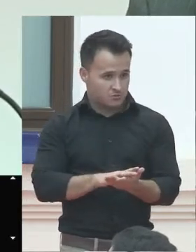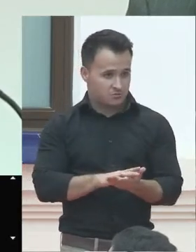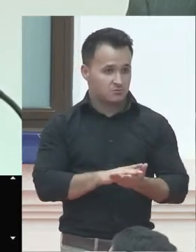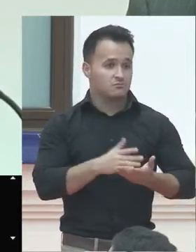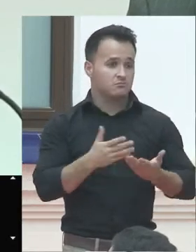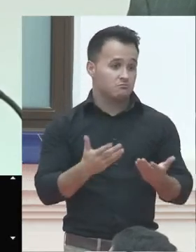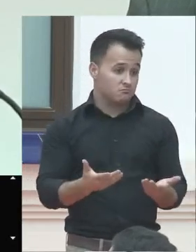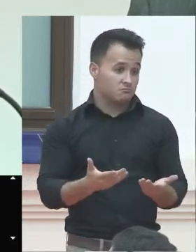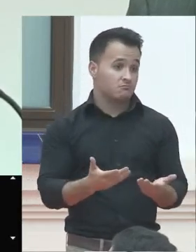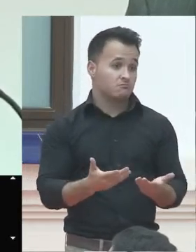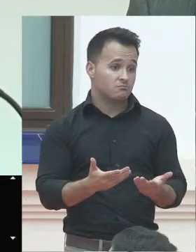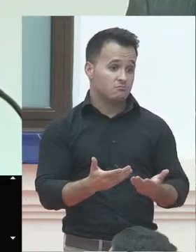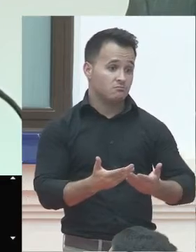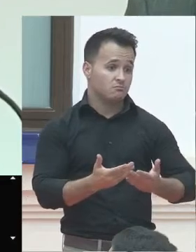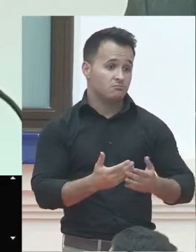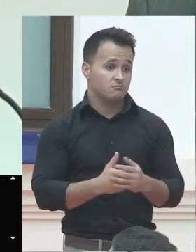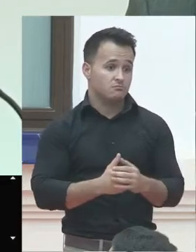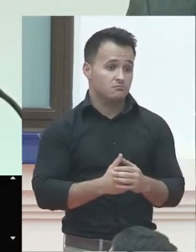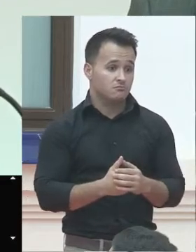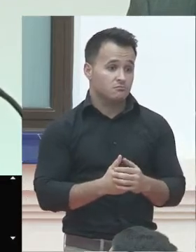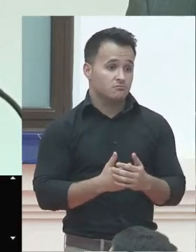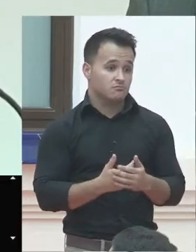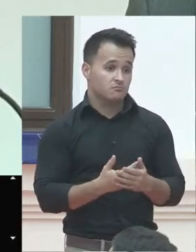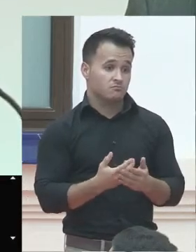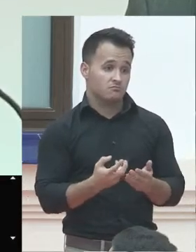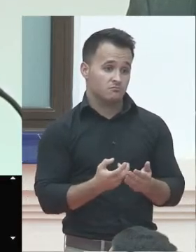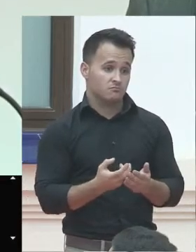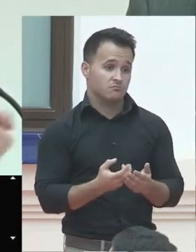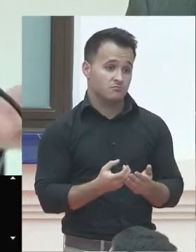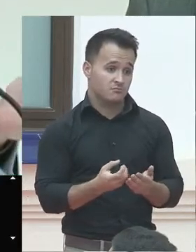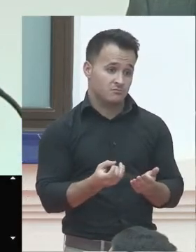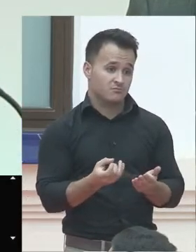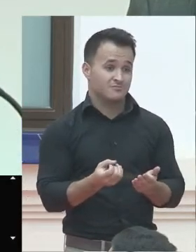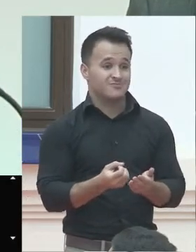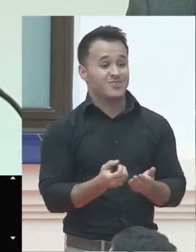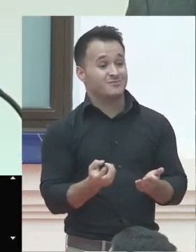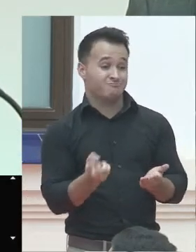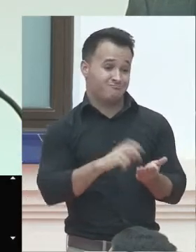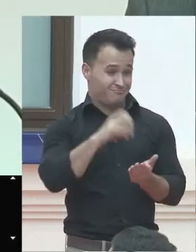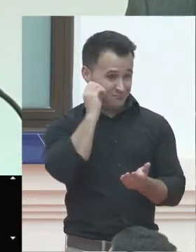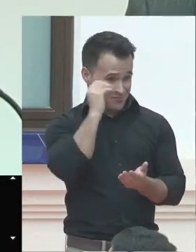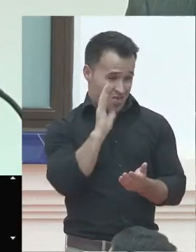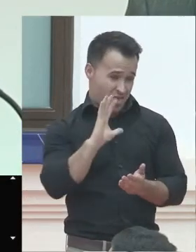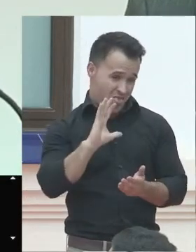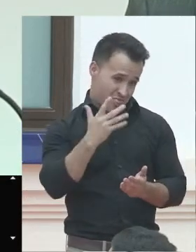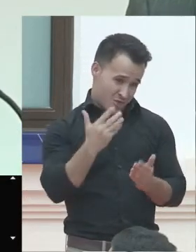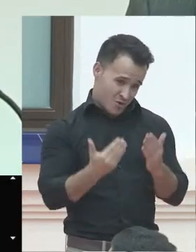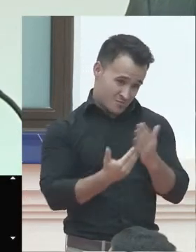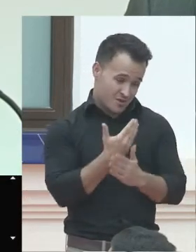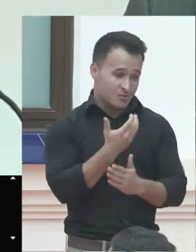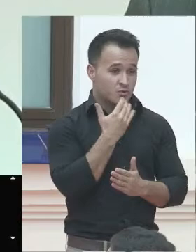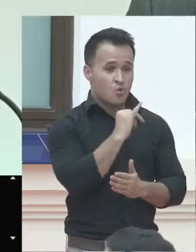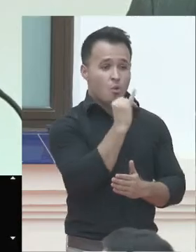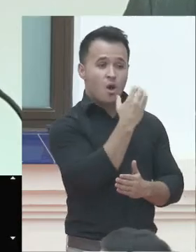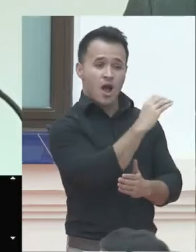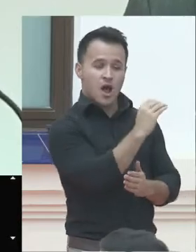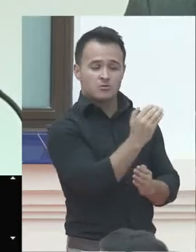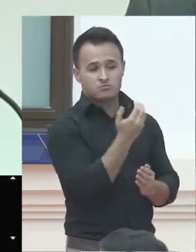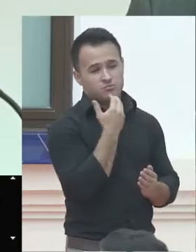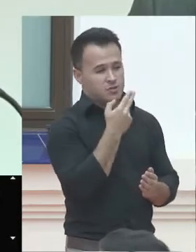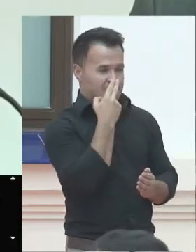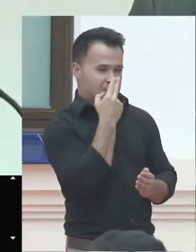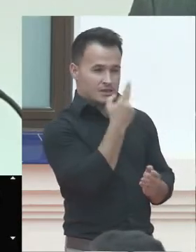para ello levantarme a las 5 de la mañana. Pero bueno, estoy aquí. Efectivamente, como decía Juan Carlos, pues ya me pude sacar